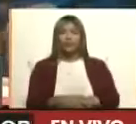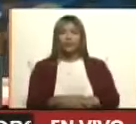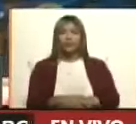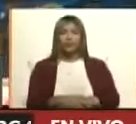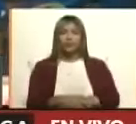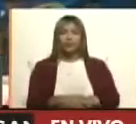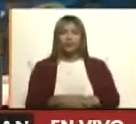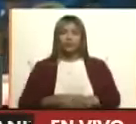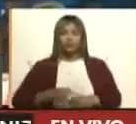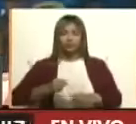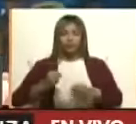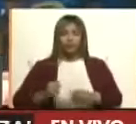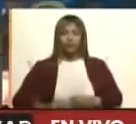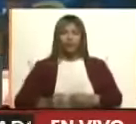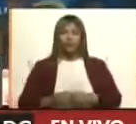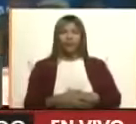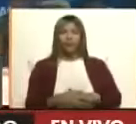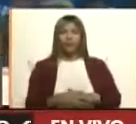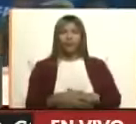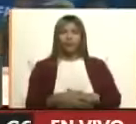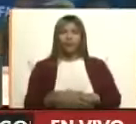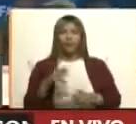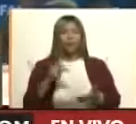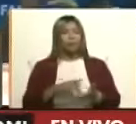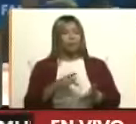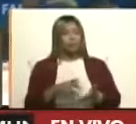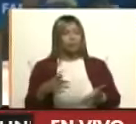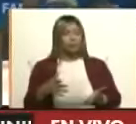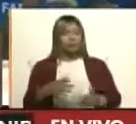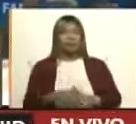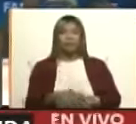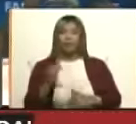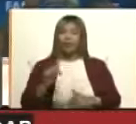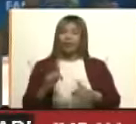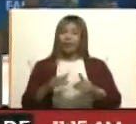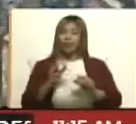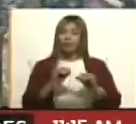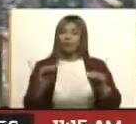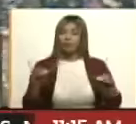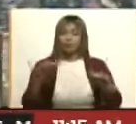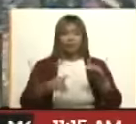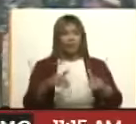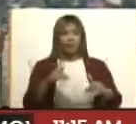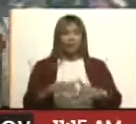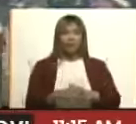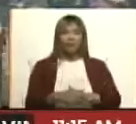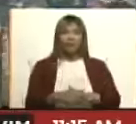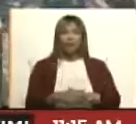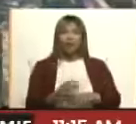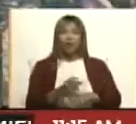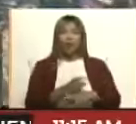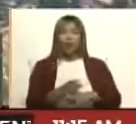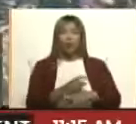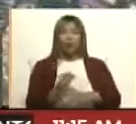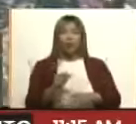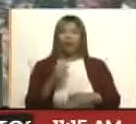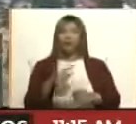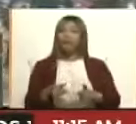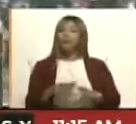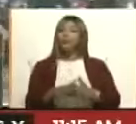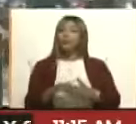por dignidad, a participar en este llamado que hace el Estado venezolano a través del